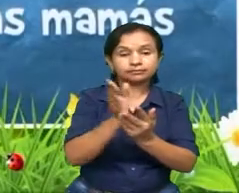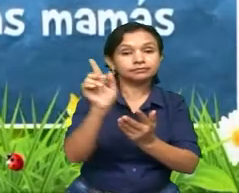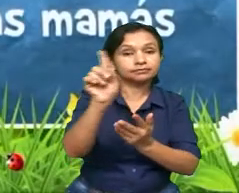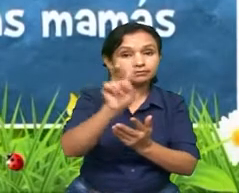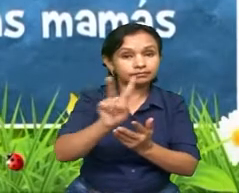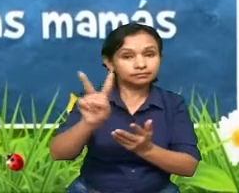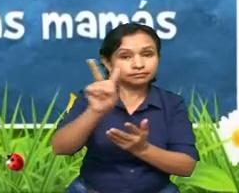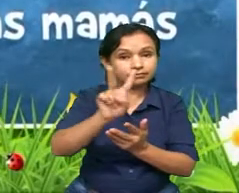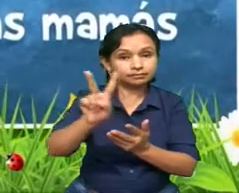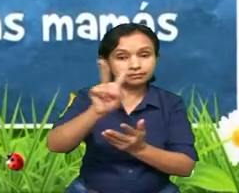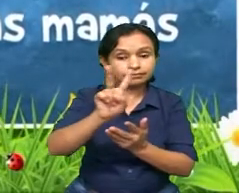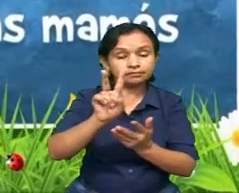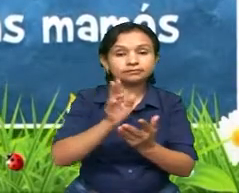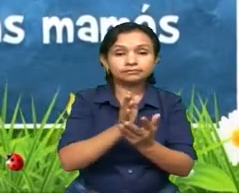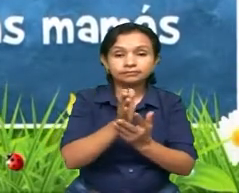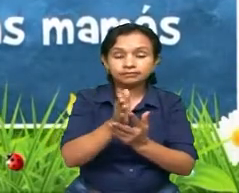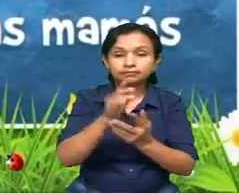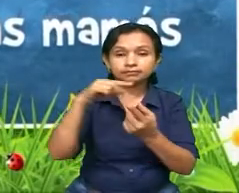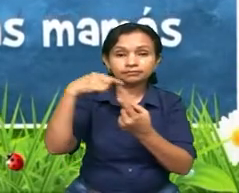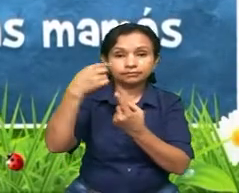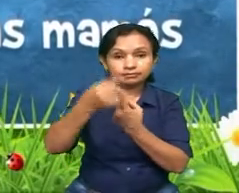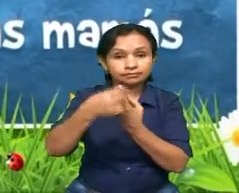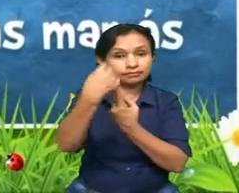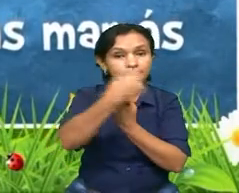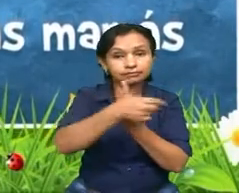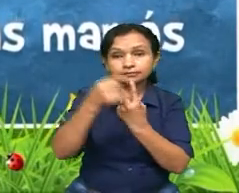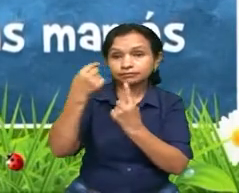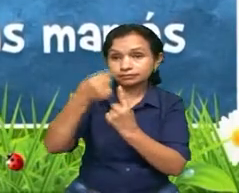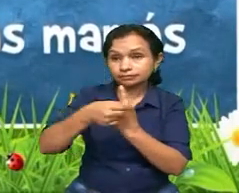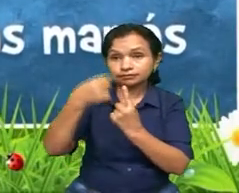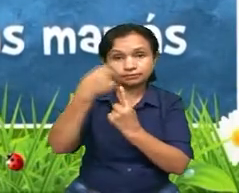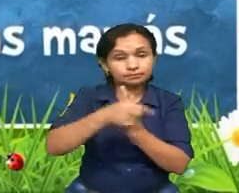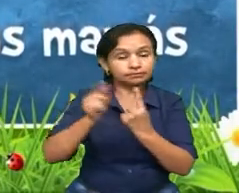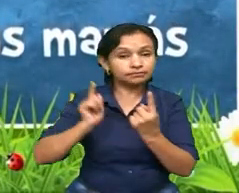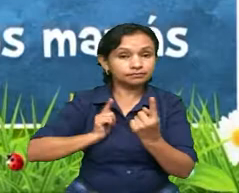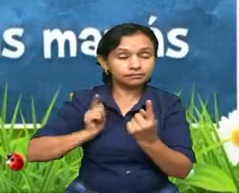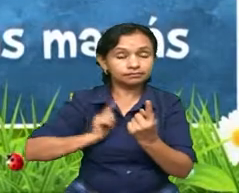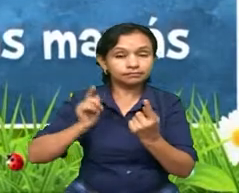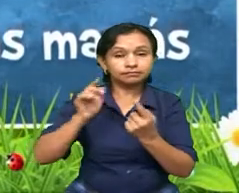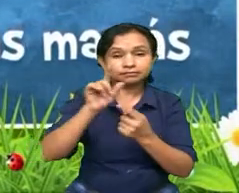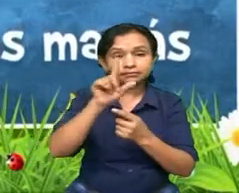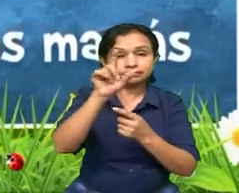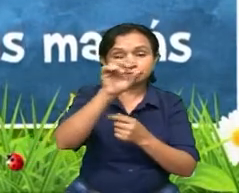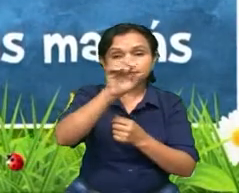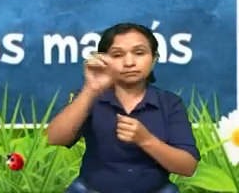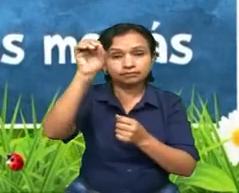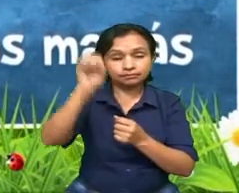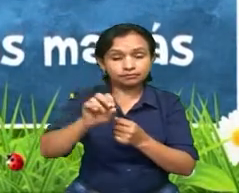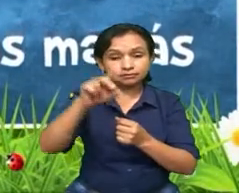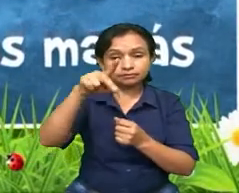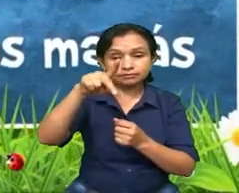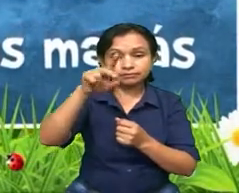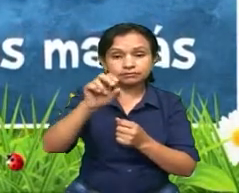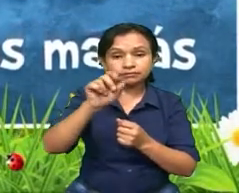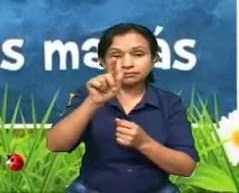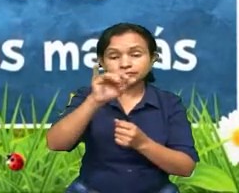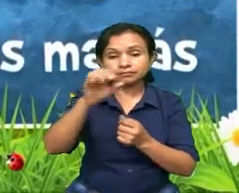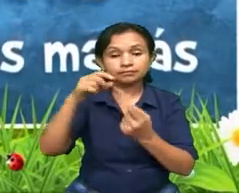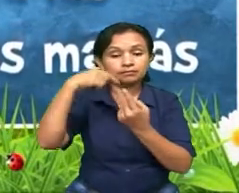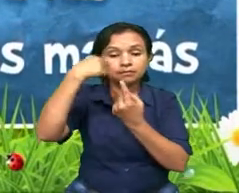Esta deliciosa y nutritiva fruta contiene cerca del 10% del potasio